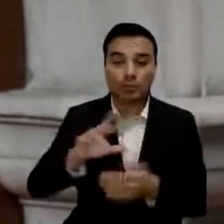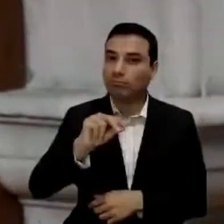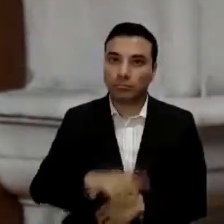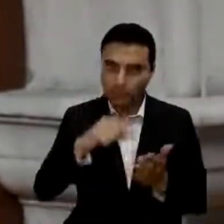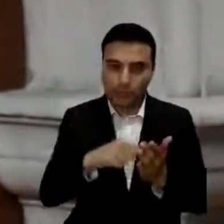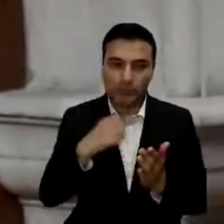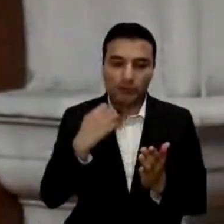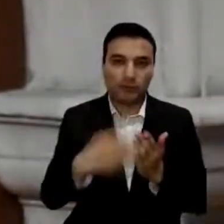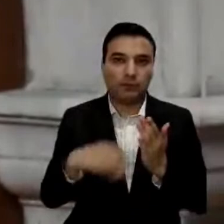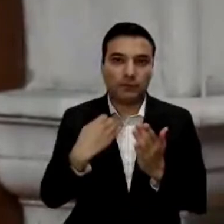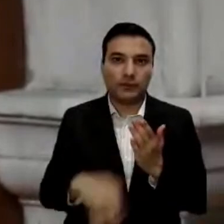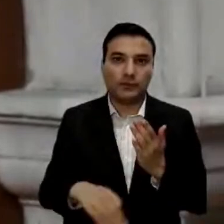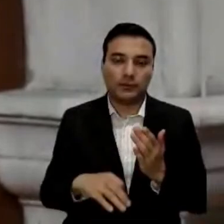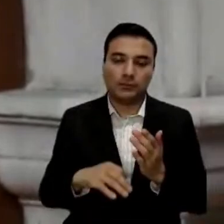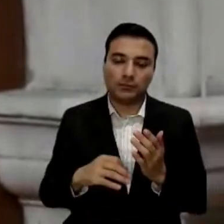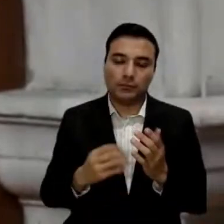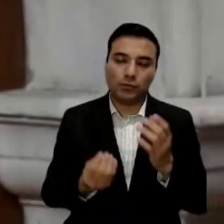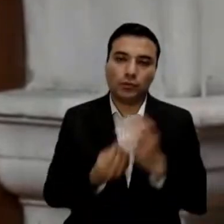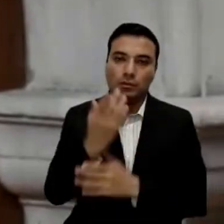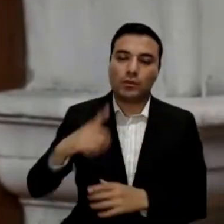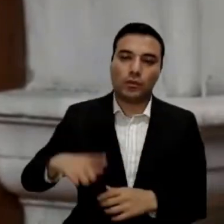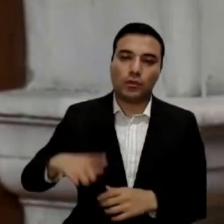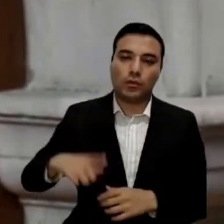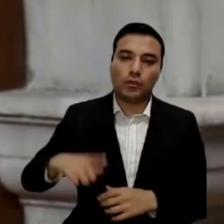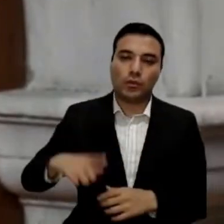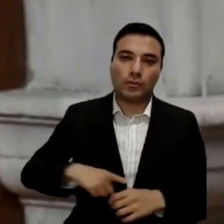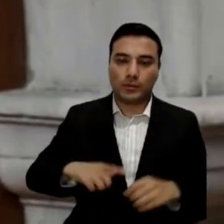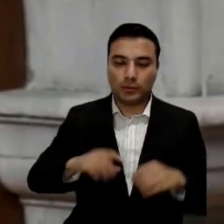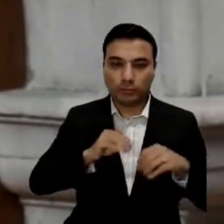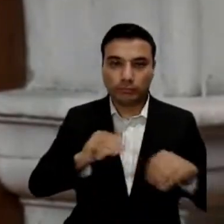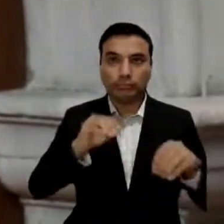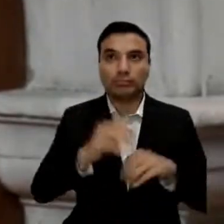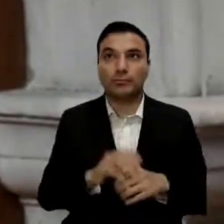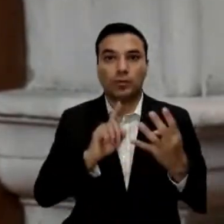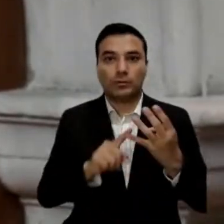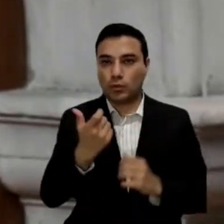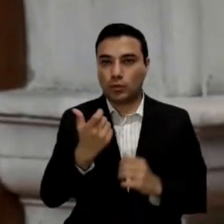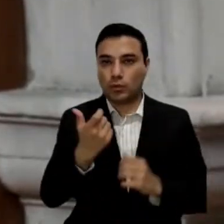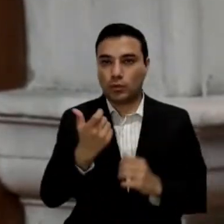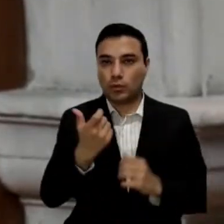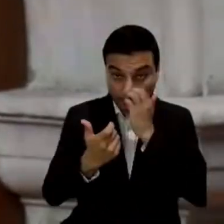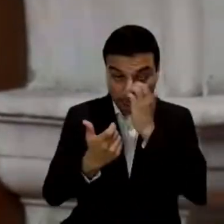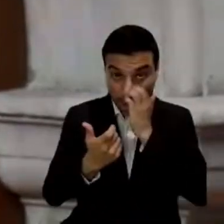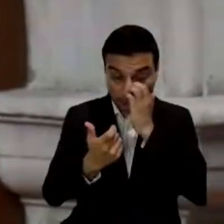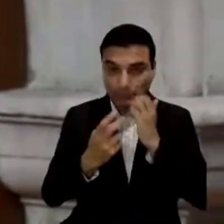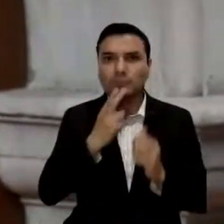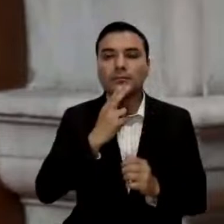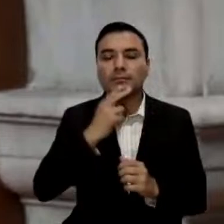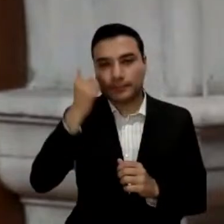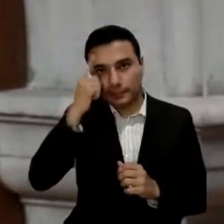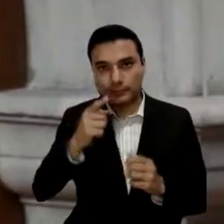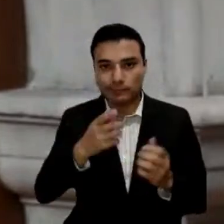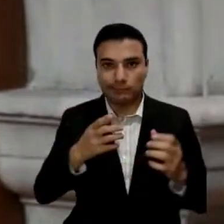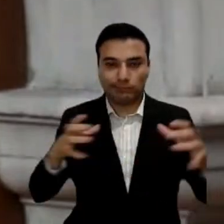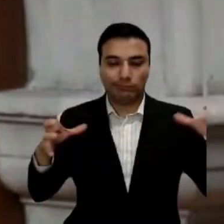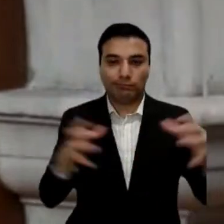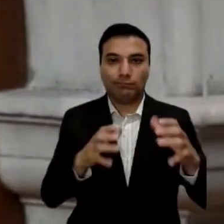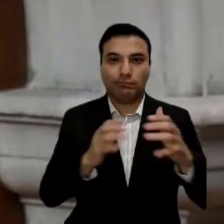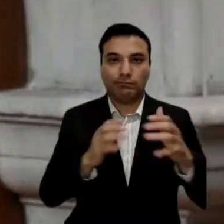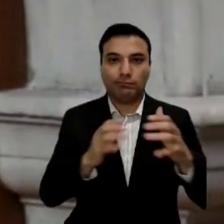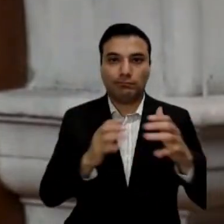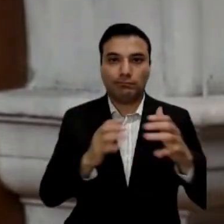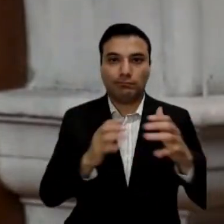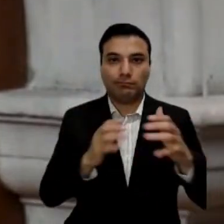nuevo gobierno. Cuarto, la economía, motor de cualquier sociedad y un gobierno. Cuando un